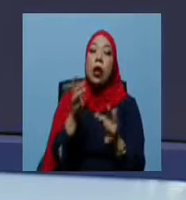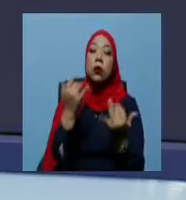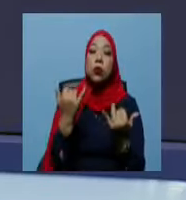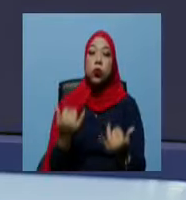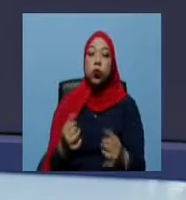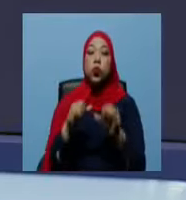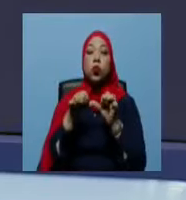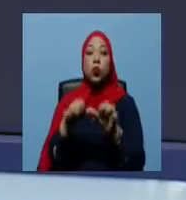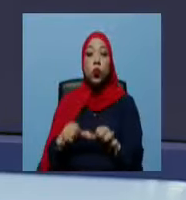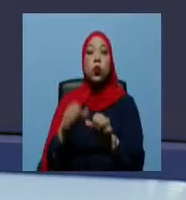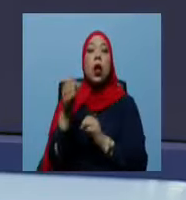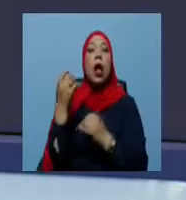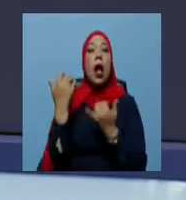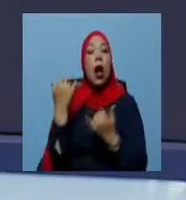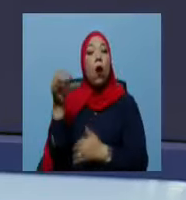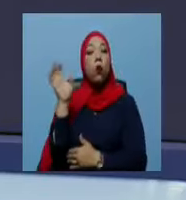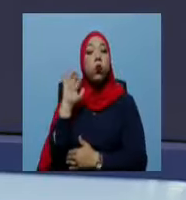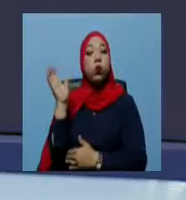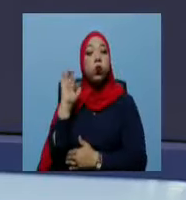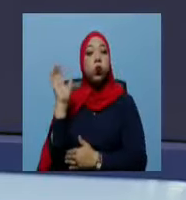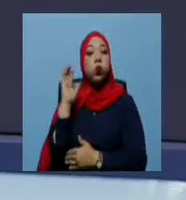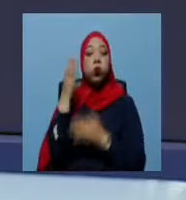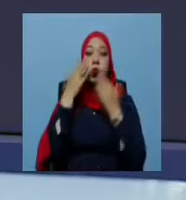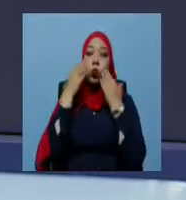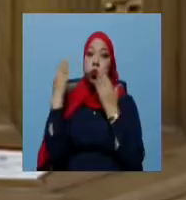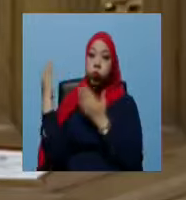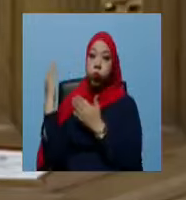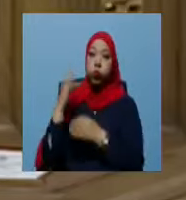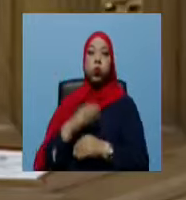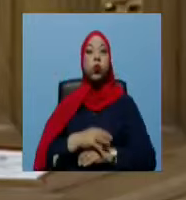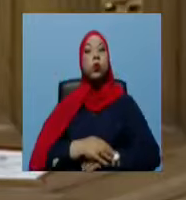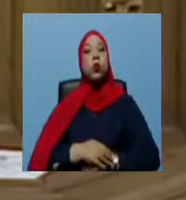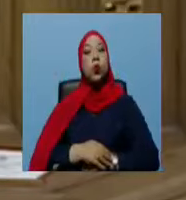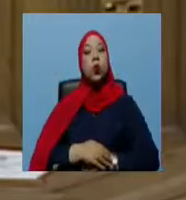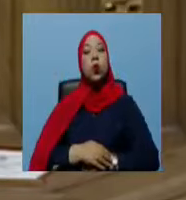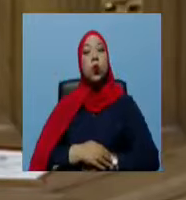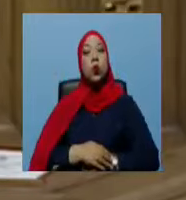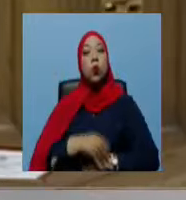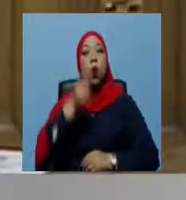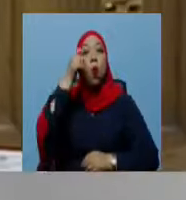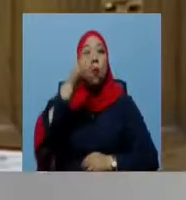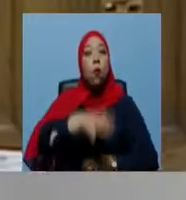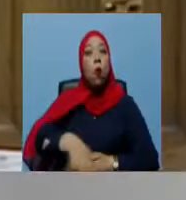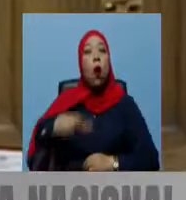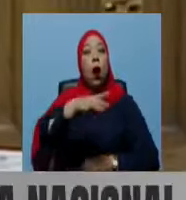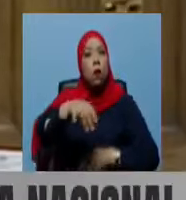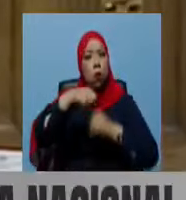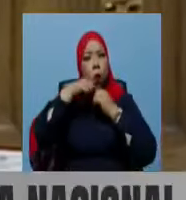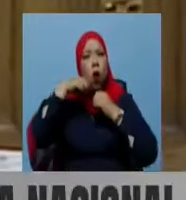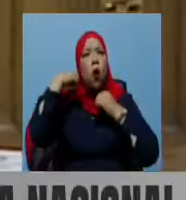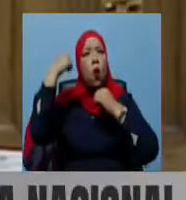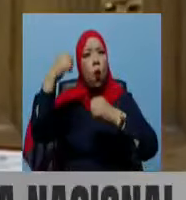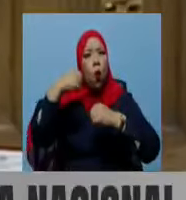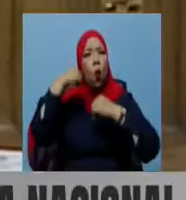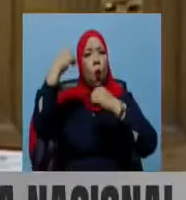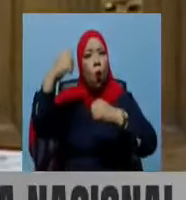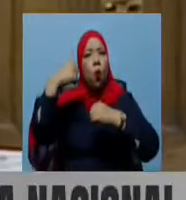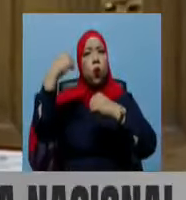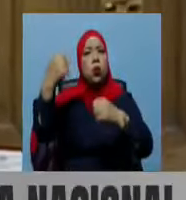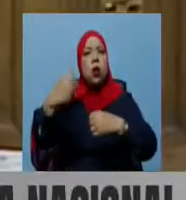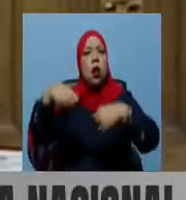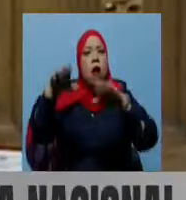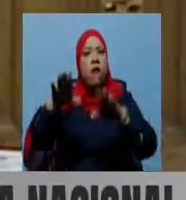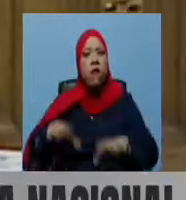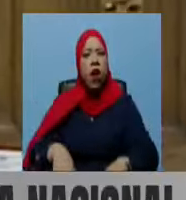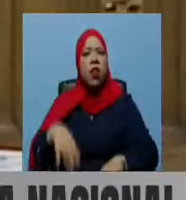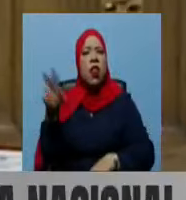pero la señal en este momento, veamos lo que ocurre allá. Ustedes, un pueblo luchador, no se van a dejar